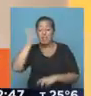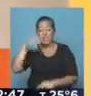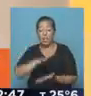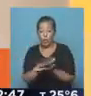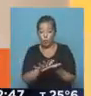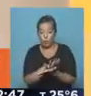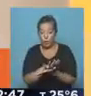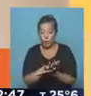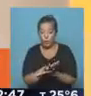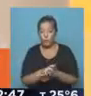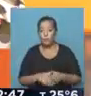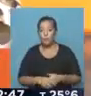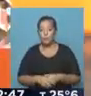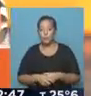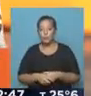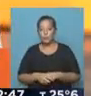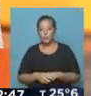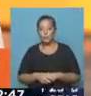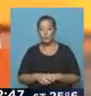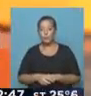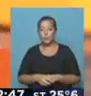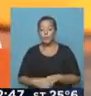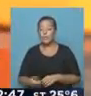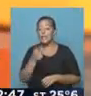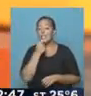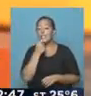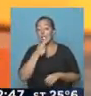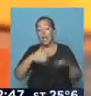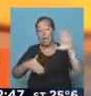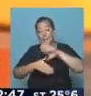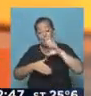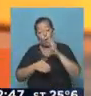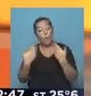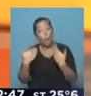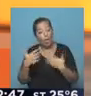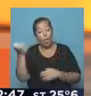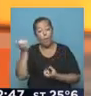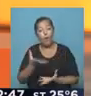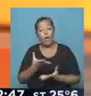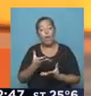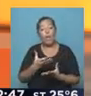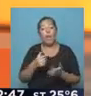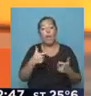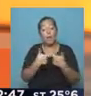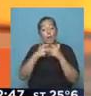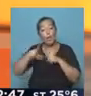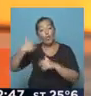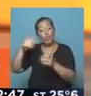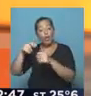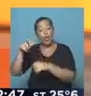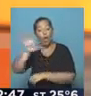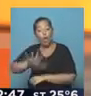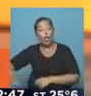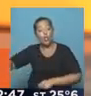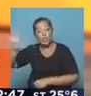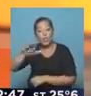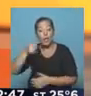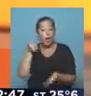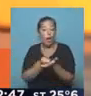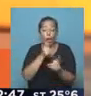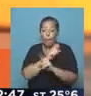puede Perdón por eso si es nuestro continente que puede hacerlo porque en general empresas que en otros continentes no digamos no